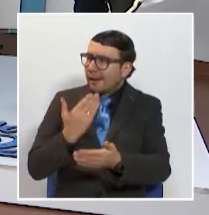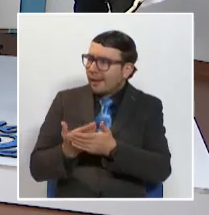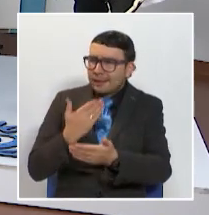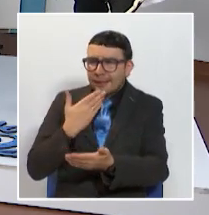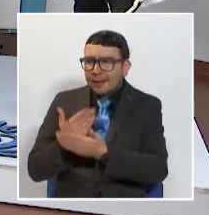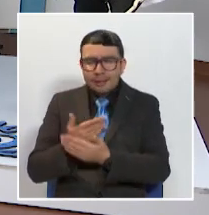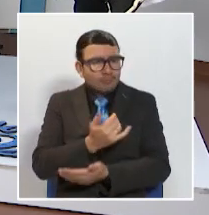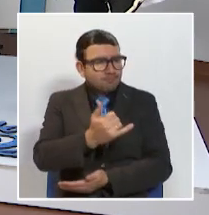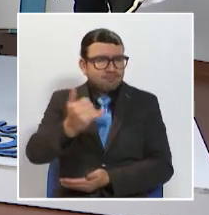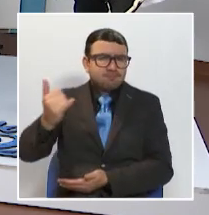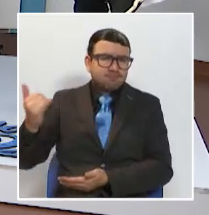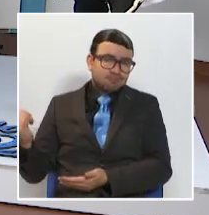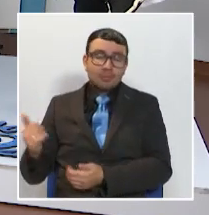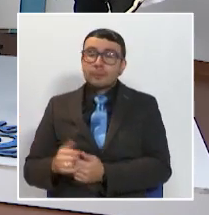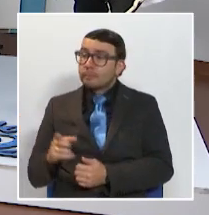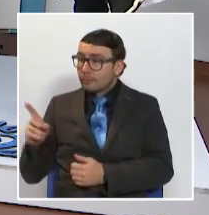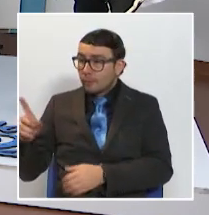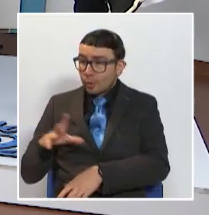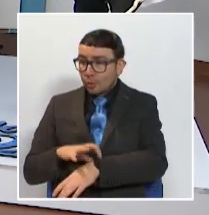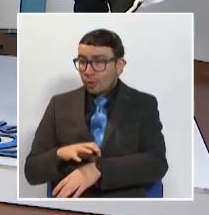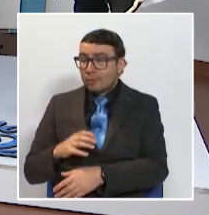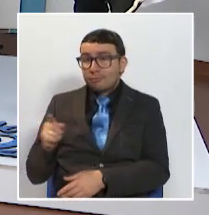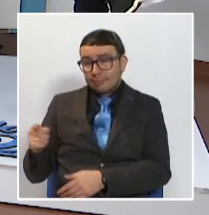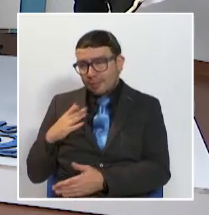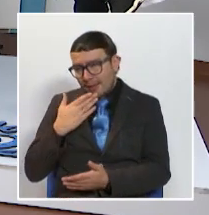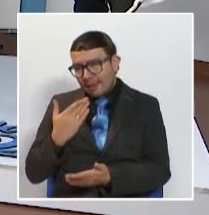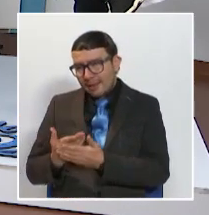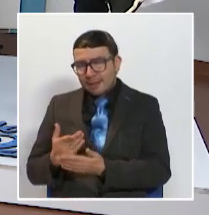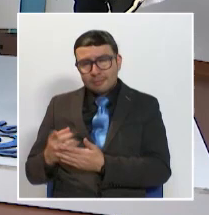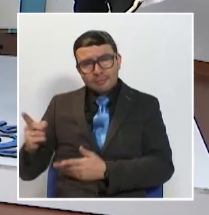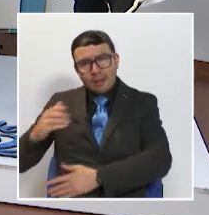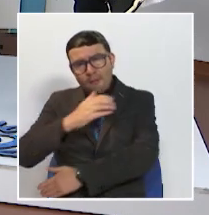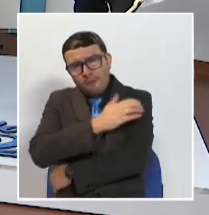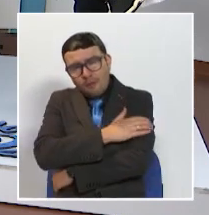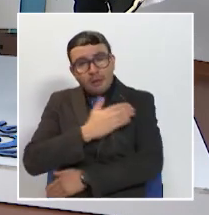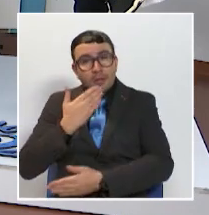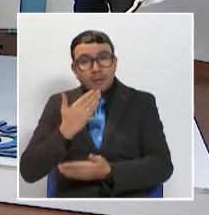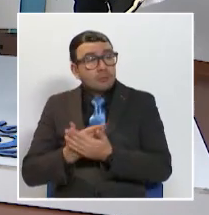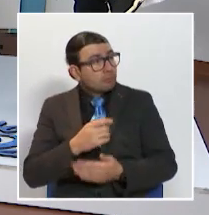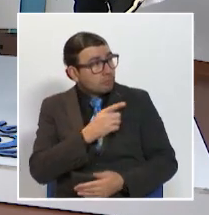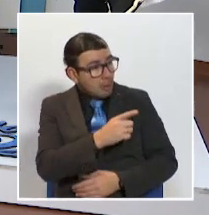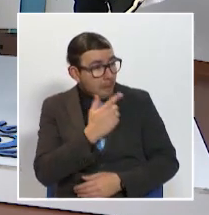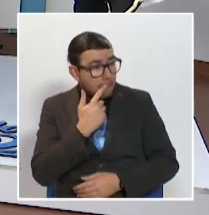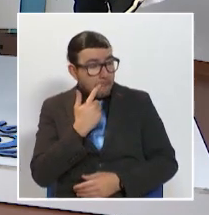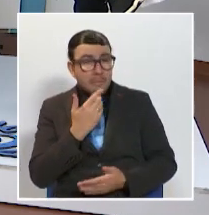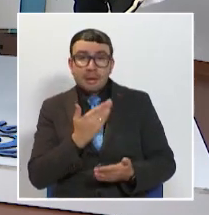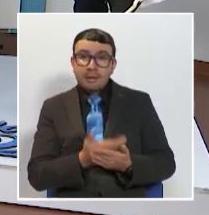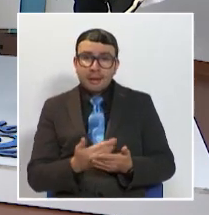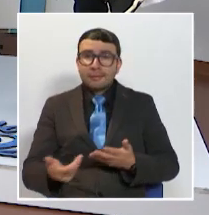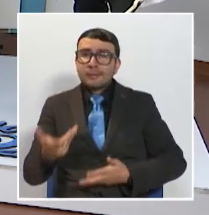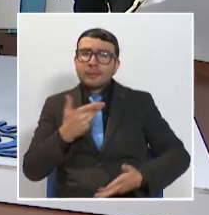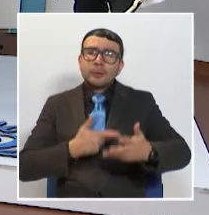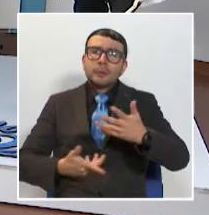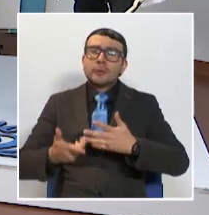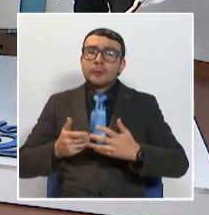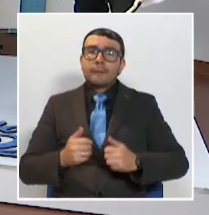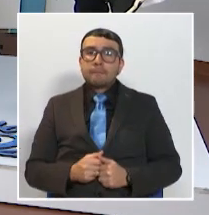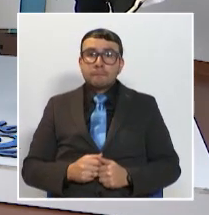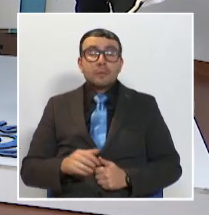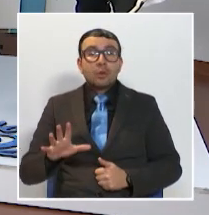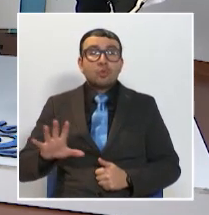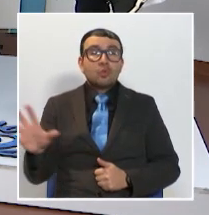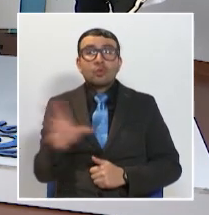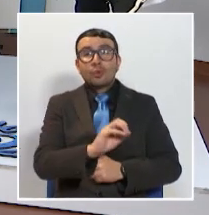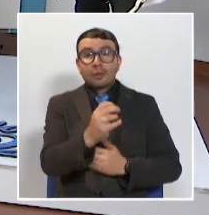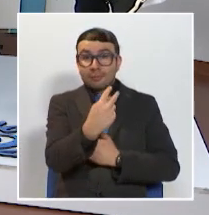por acompañarnos, a la doctora Carolina, mi prima, un abrazo y muchas gracias, padre, te amo, muchas gracias por esta oportunidad, y a todas las